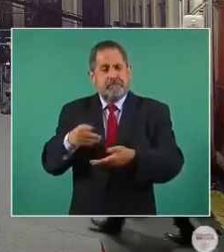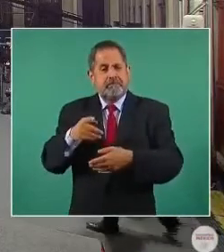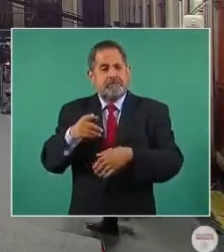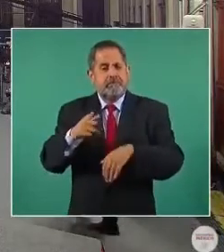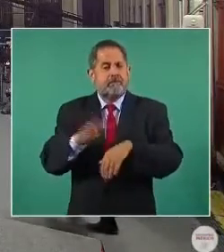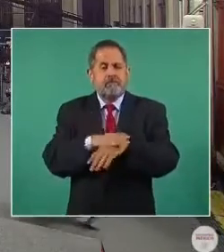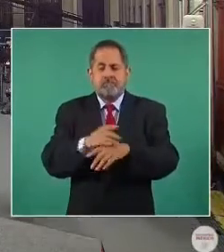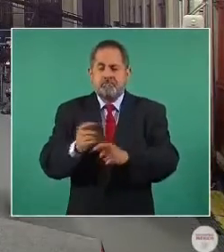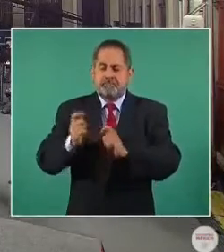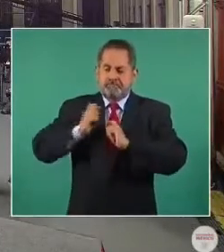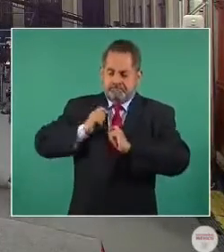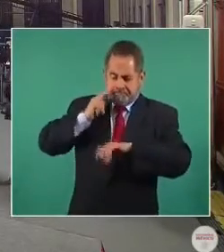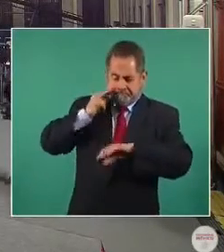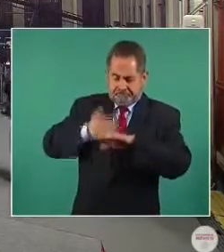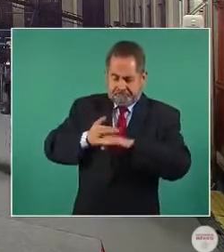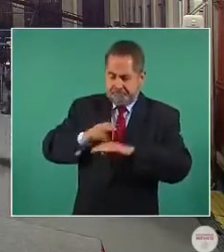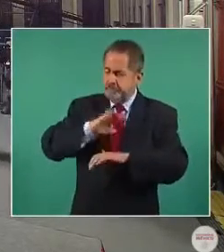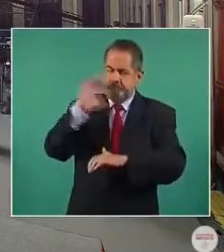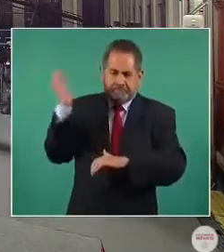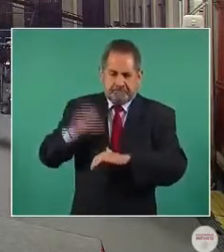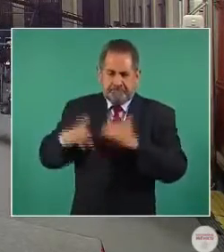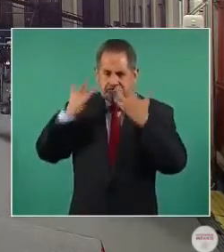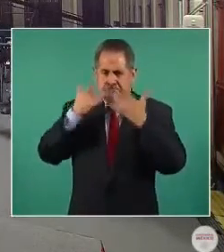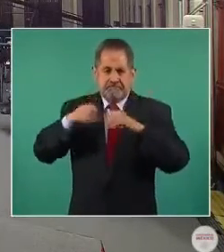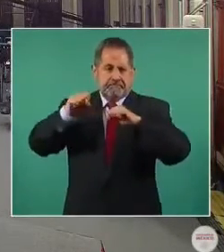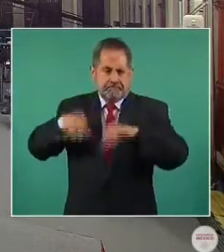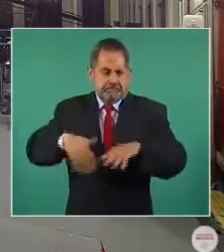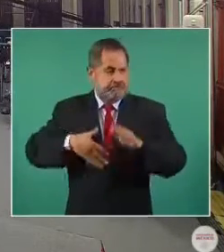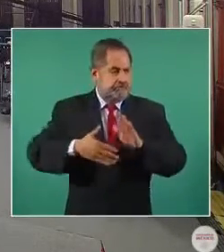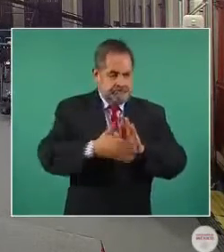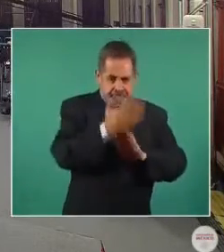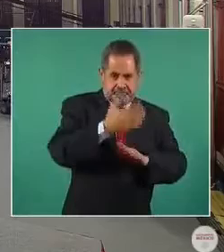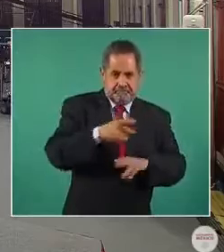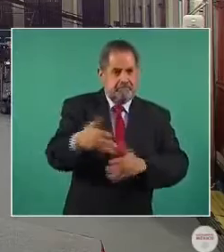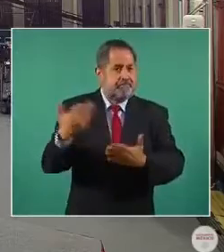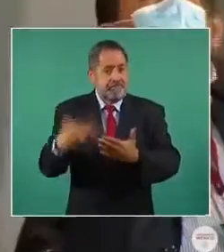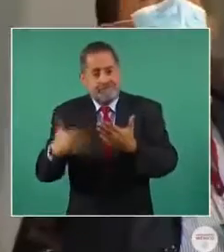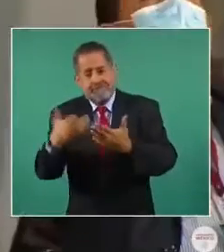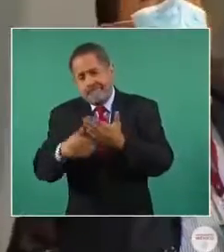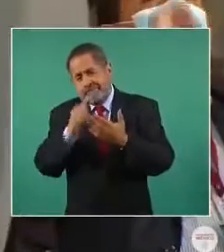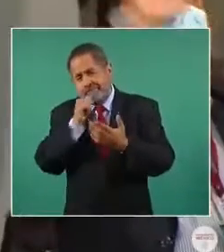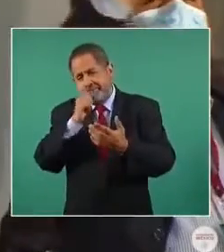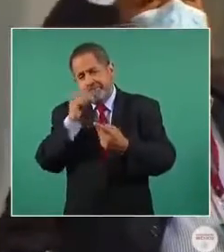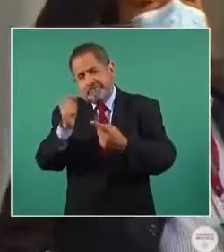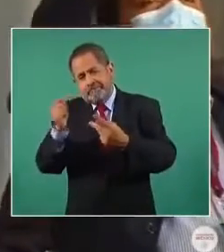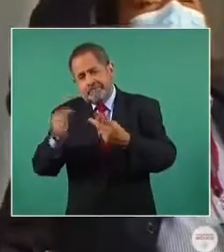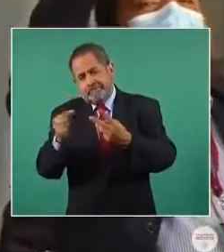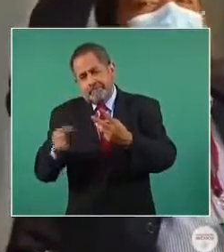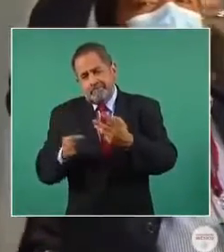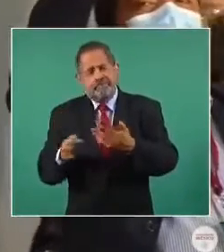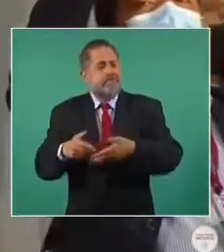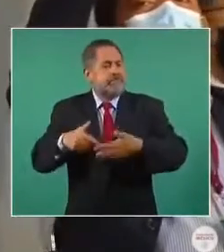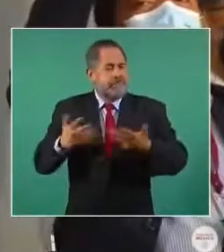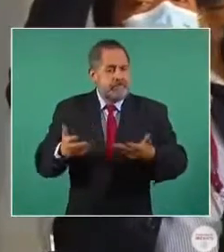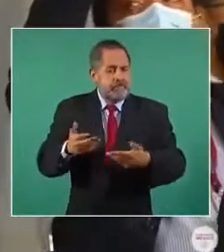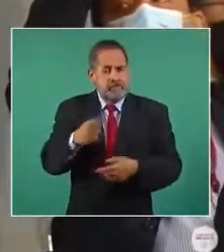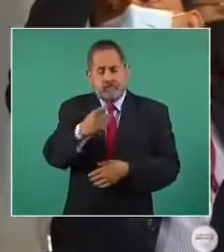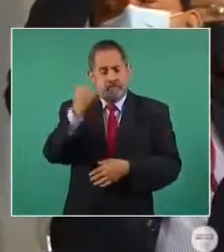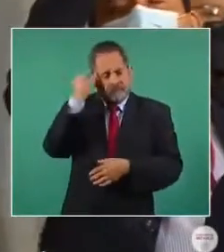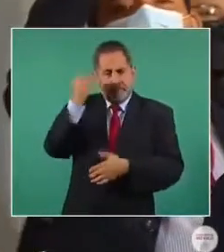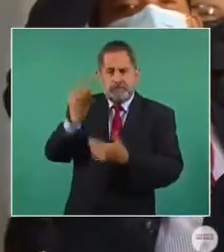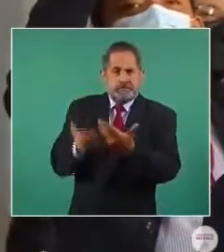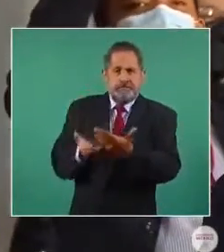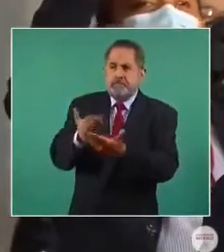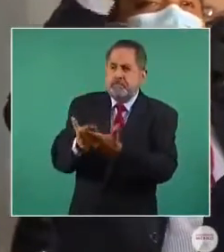este encargo, si considera que deja pendientes, y bueno, pues cuál tal vez ha sido la propuesta más importante